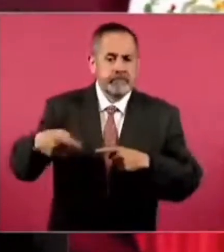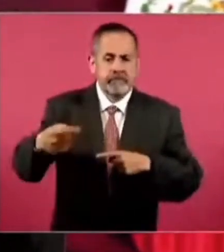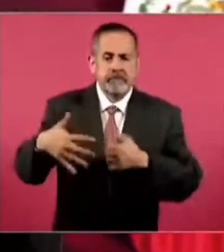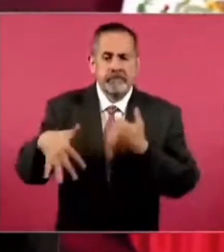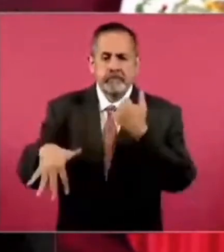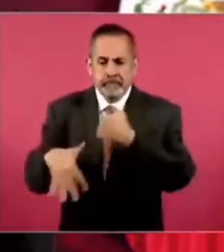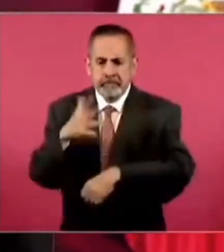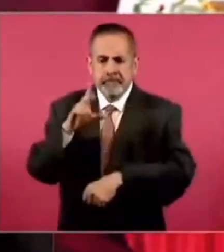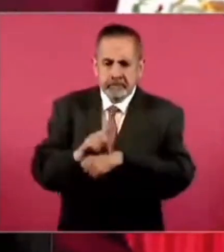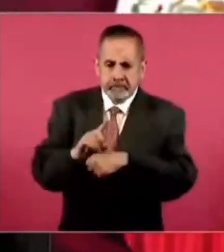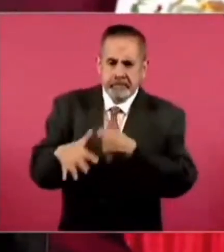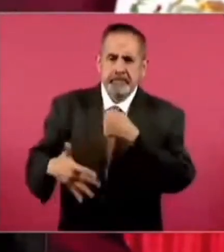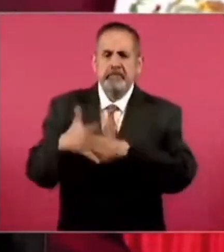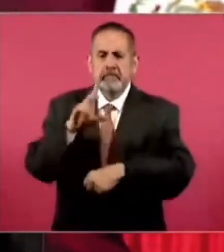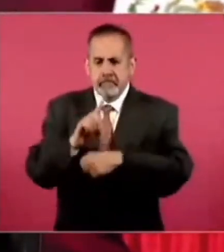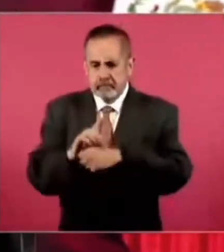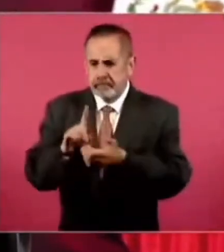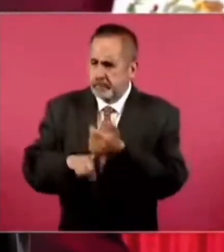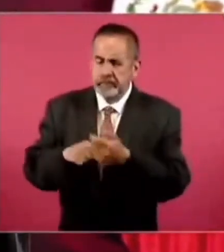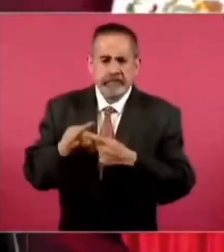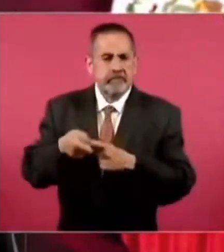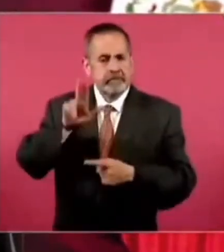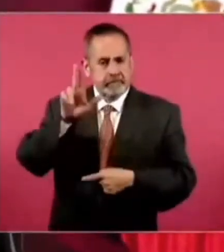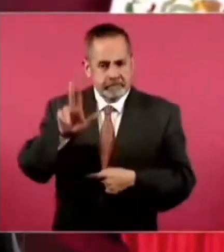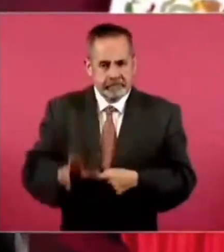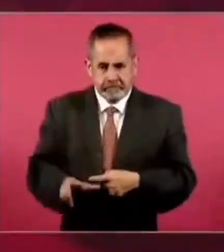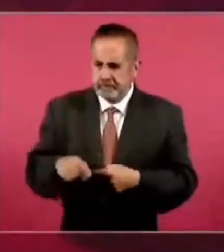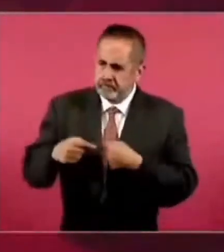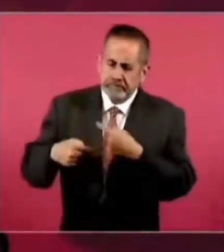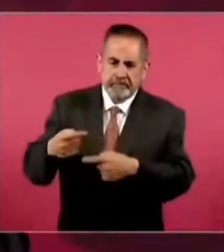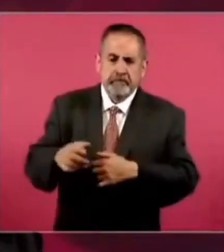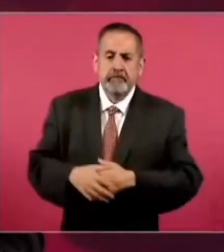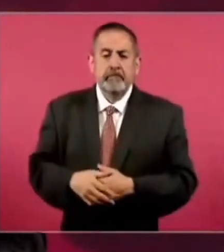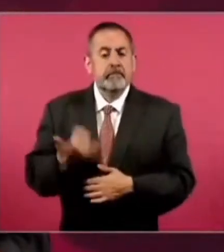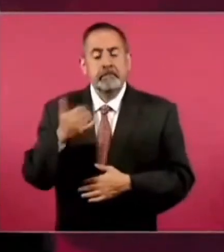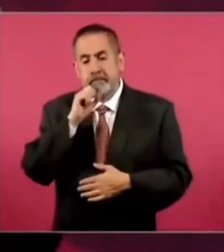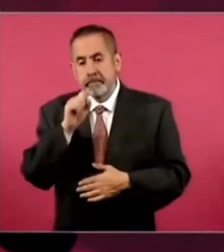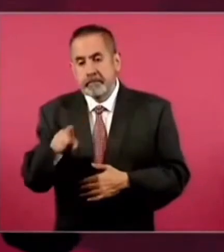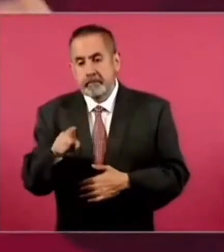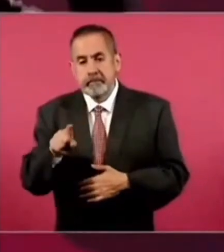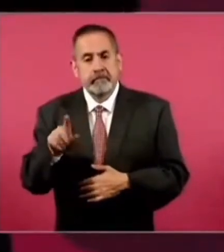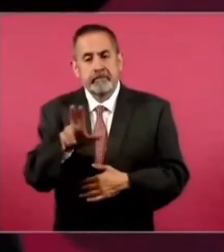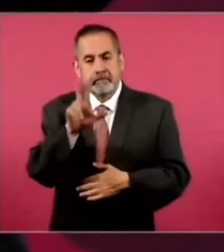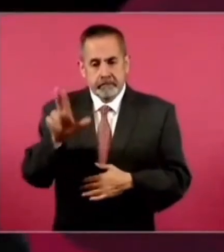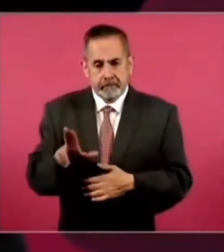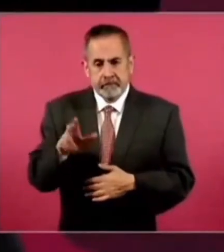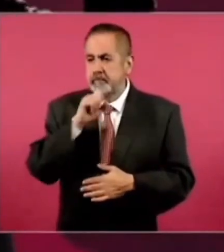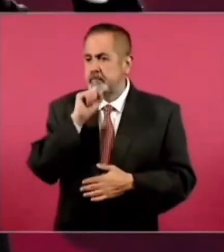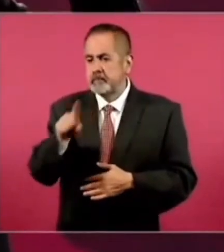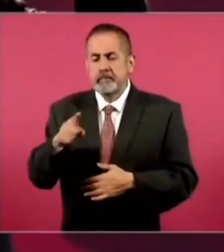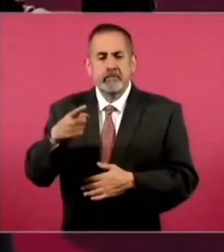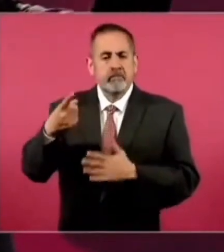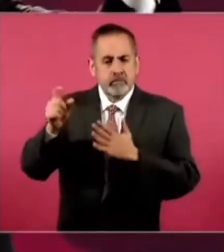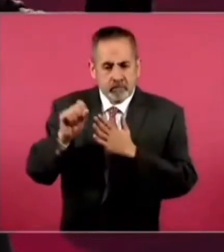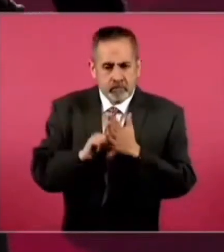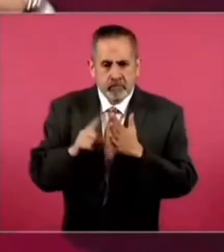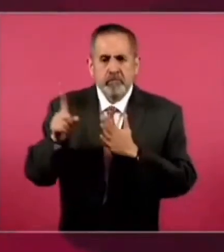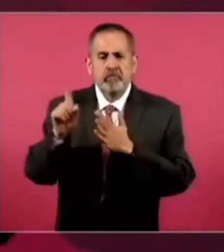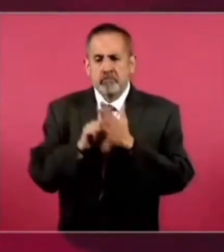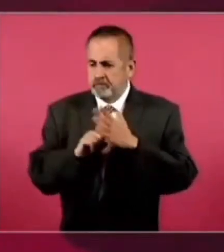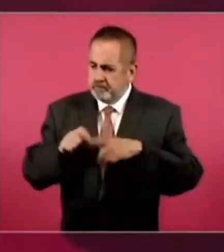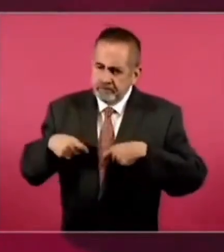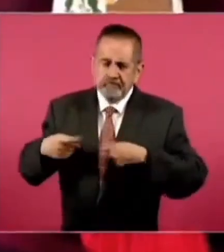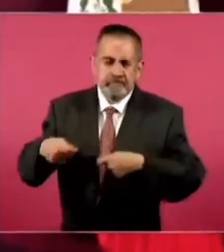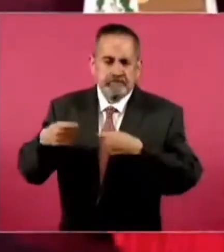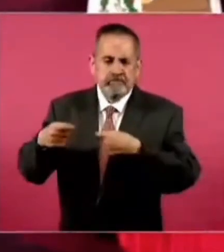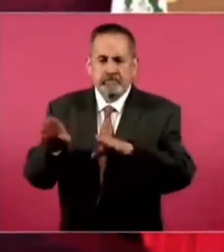días, los martes. Y también martes, pero cada mes, el